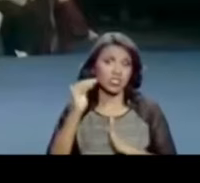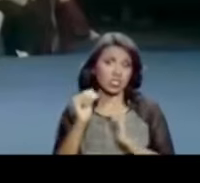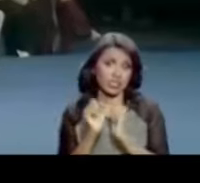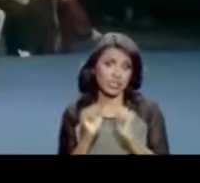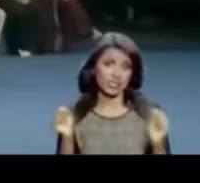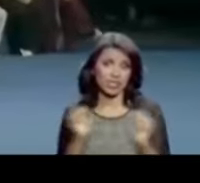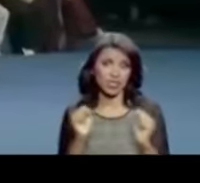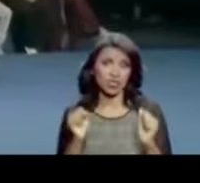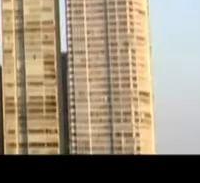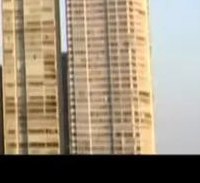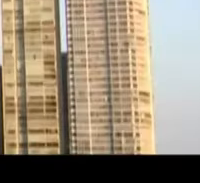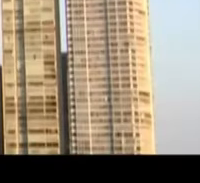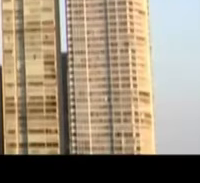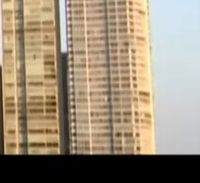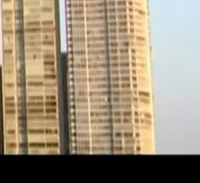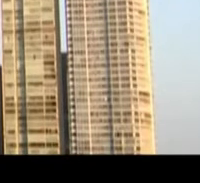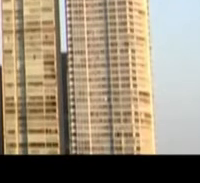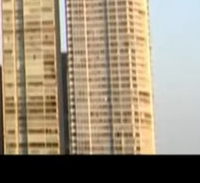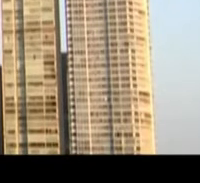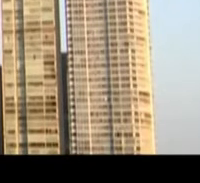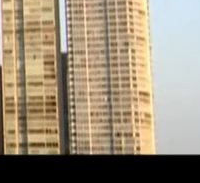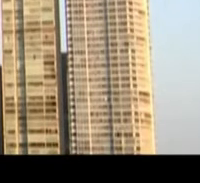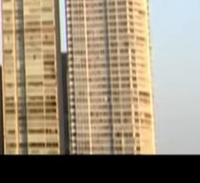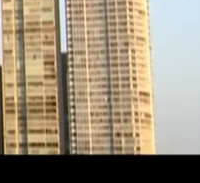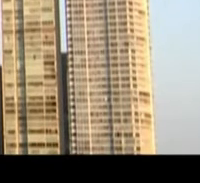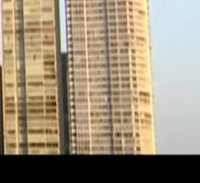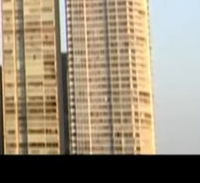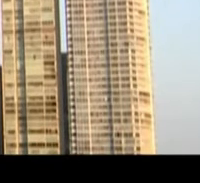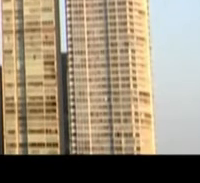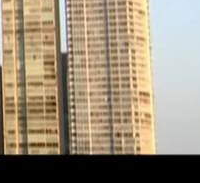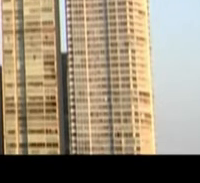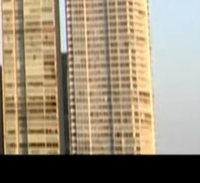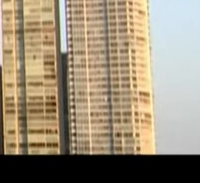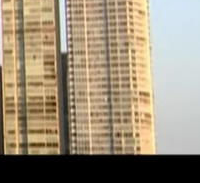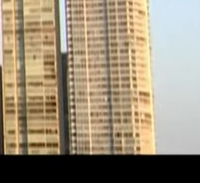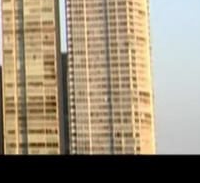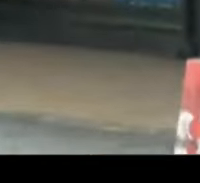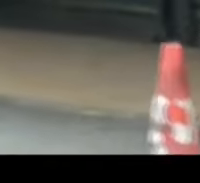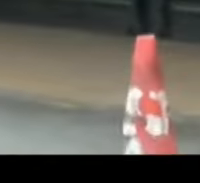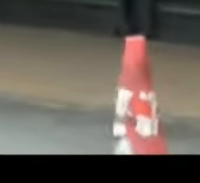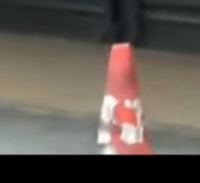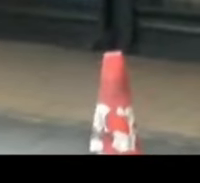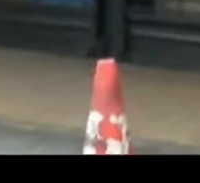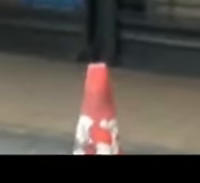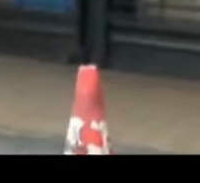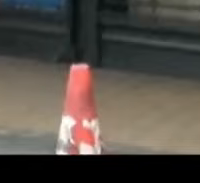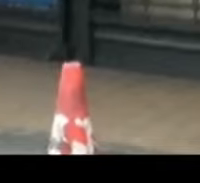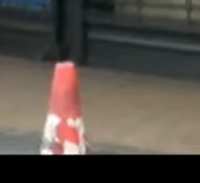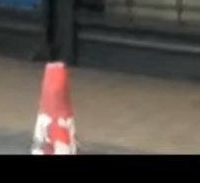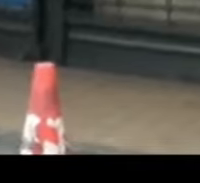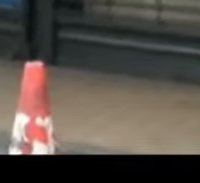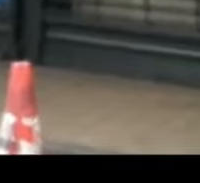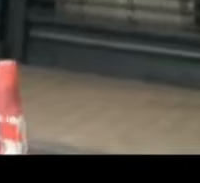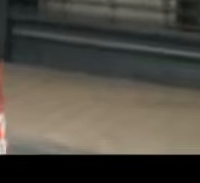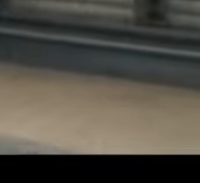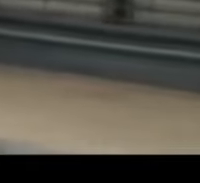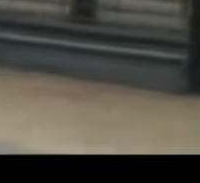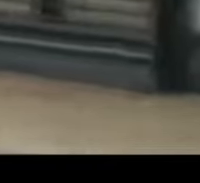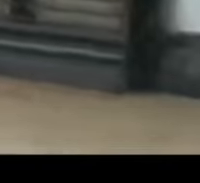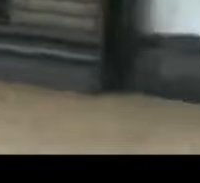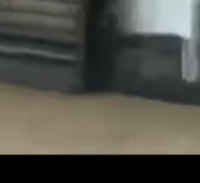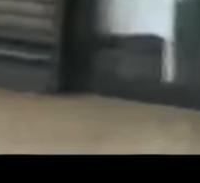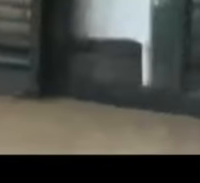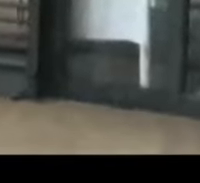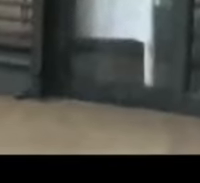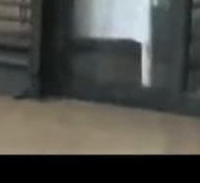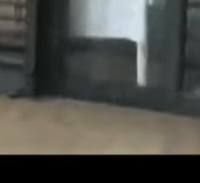temas definidos para el debate reflejan las preocupaciones más premiantes de la sociedad panameña. Por tanto, se espera que los candidatos presenten